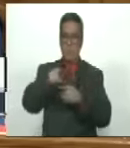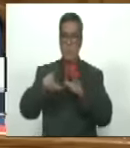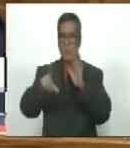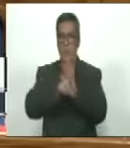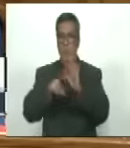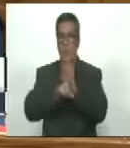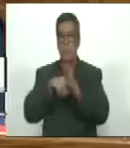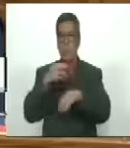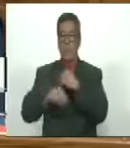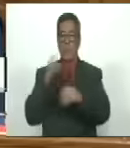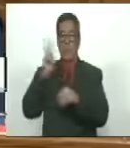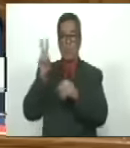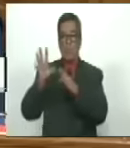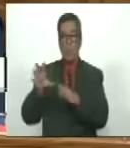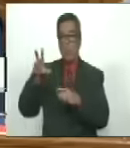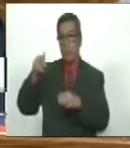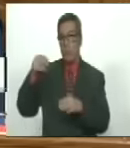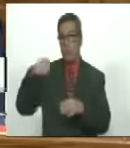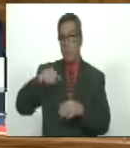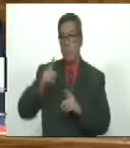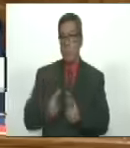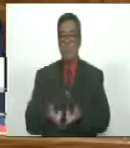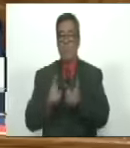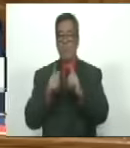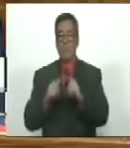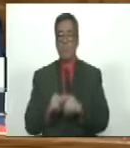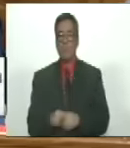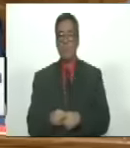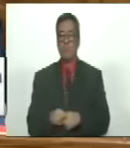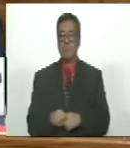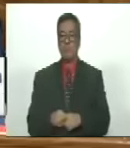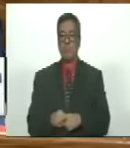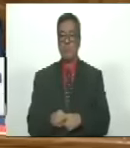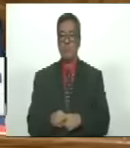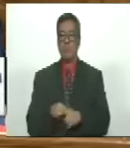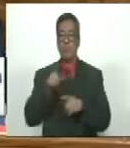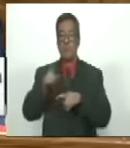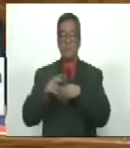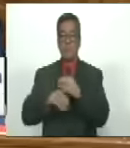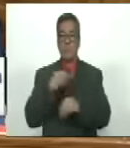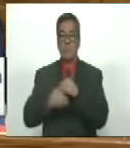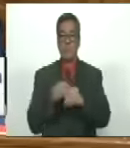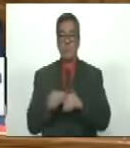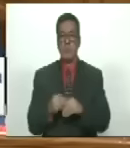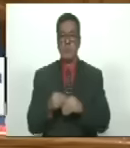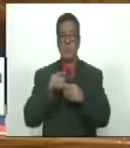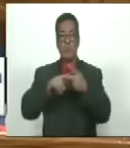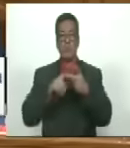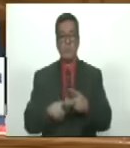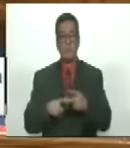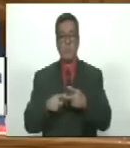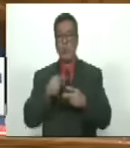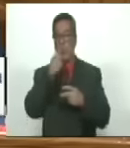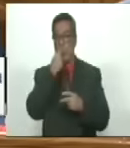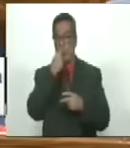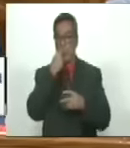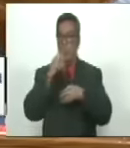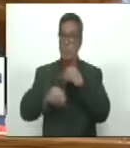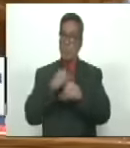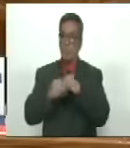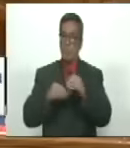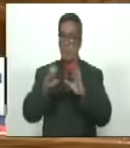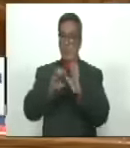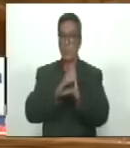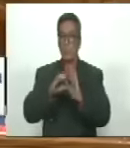ley establece que Venezuela no permitirá que se lleven a mecanismos de arbitraje o mecanismos de la